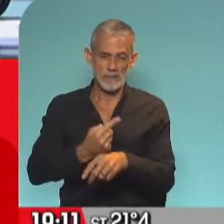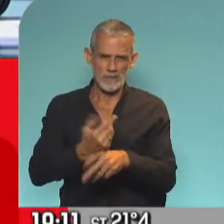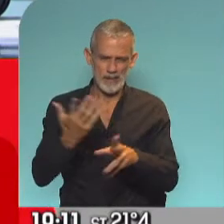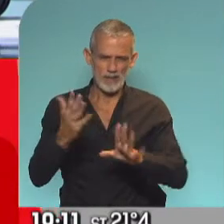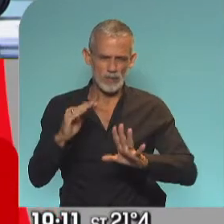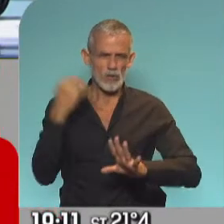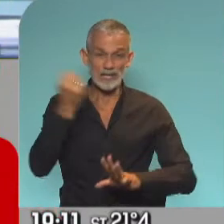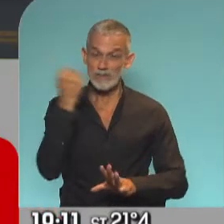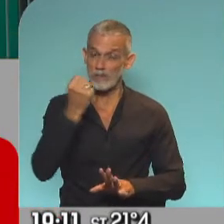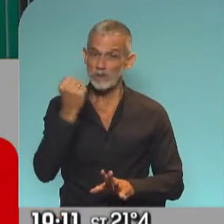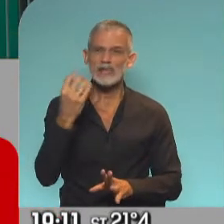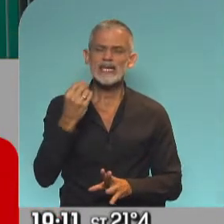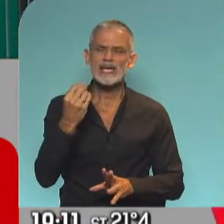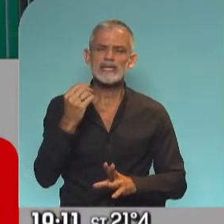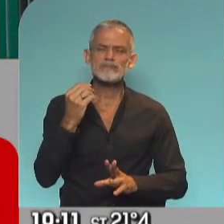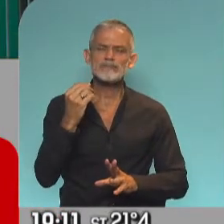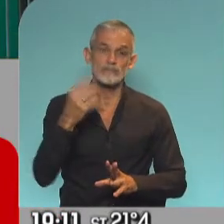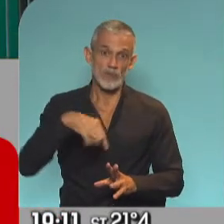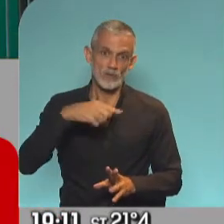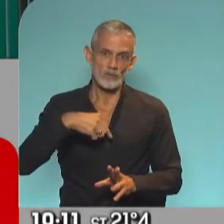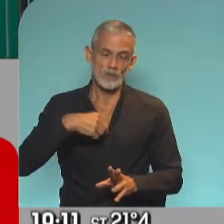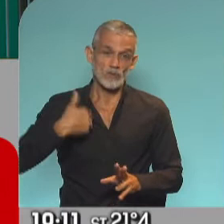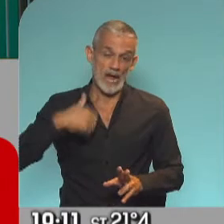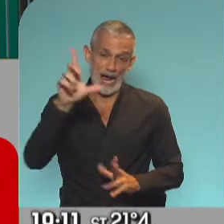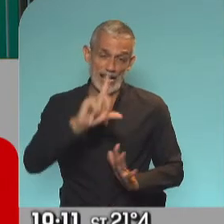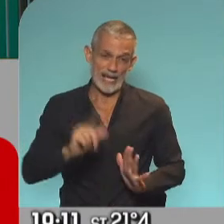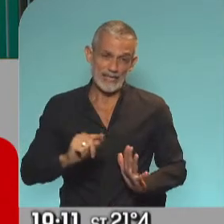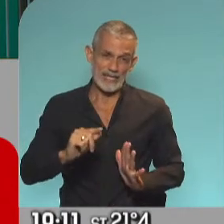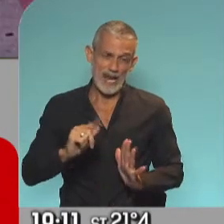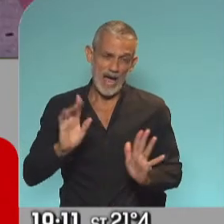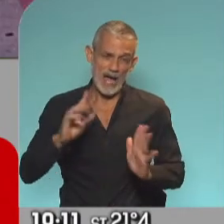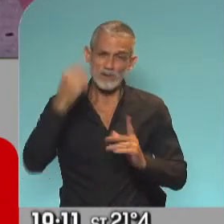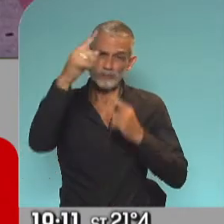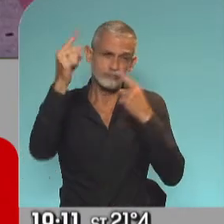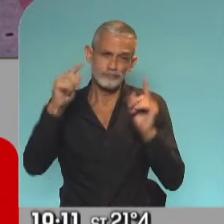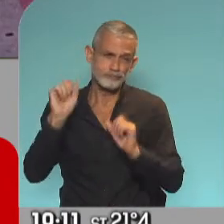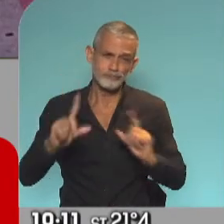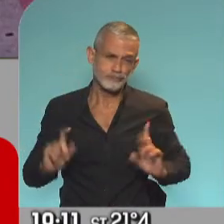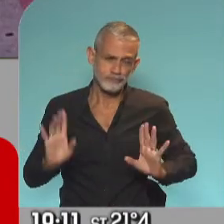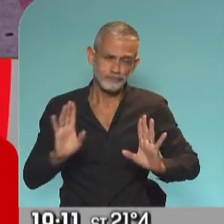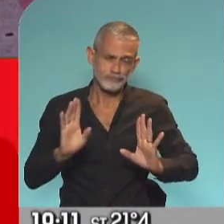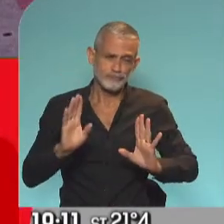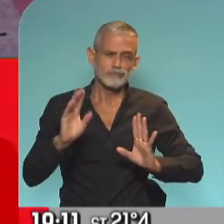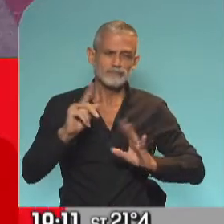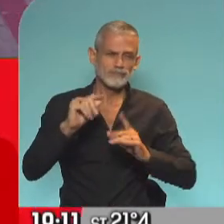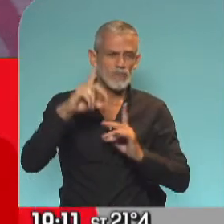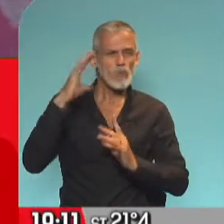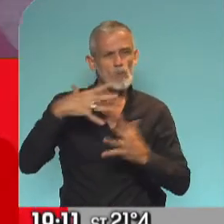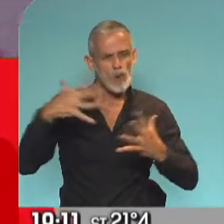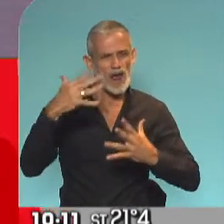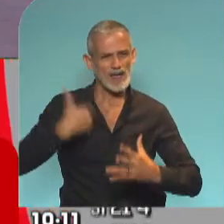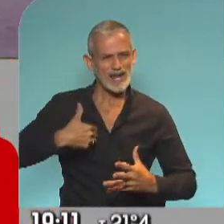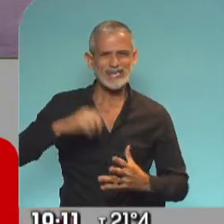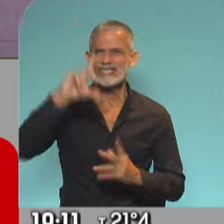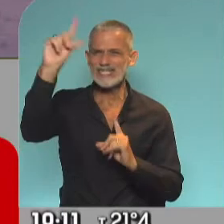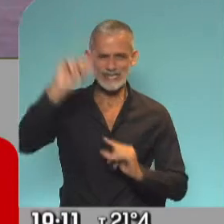es importante que reconozcamos que somos un país federal y extenso, ¿no? Y creo que yo como ministro de Educación estoy enfocado no